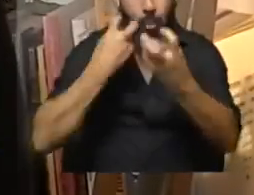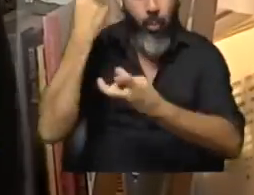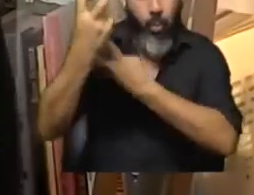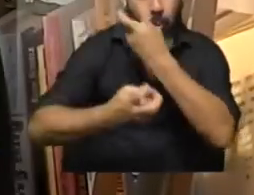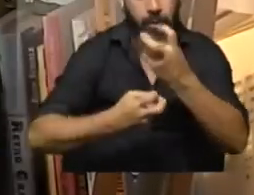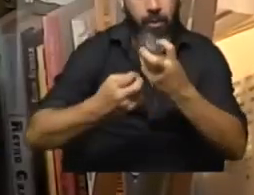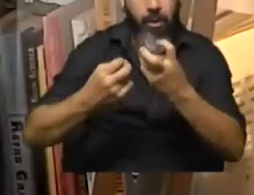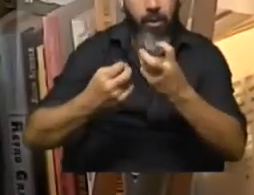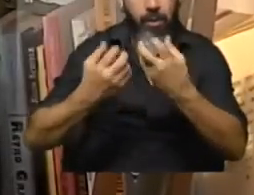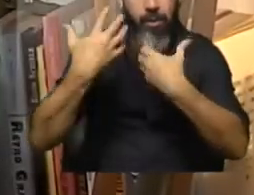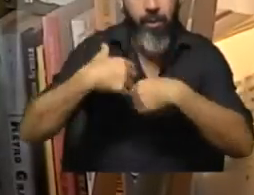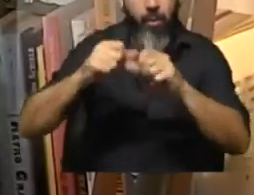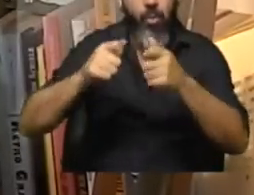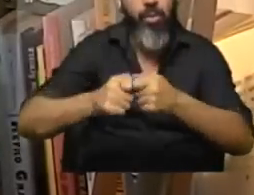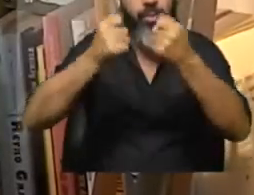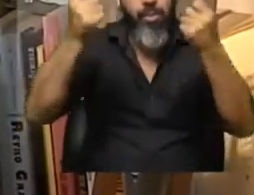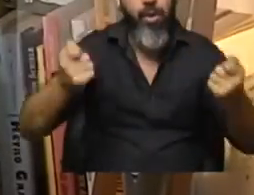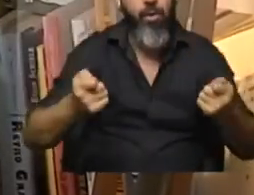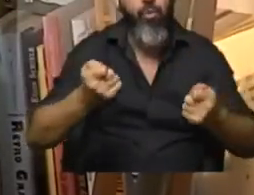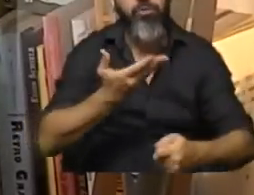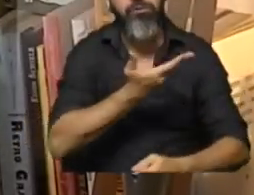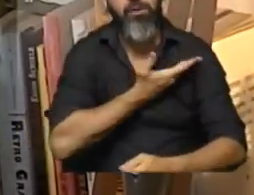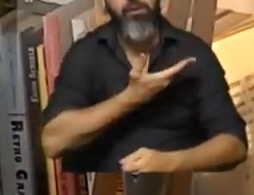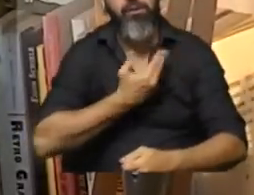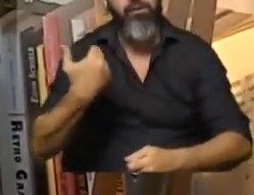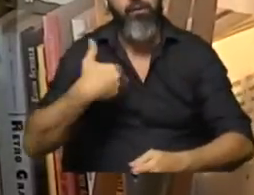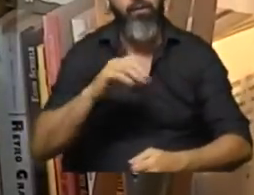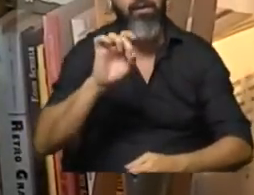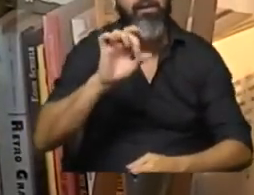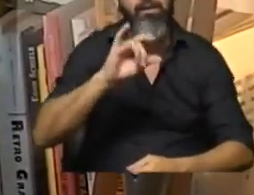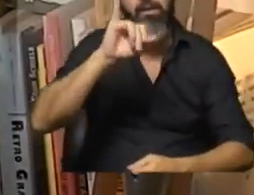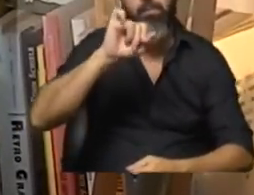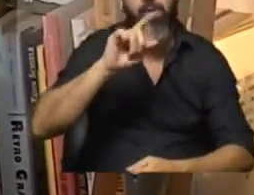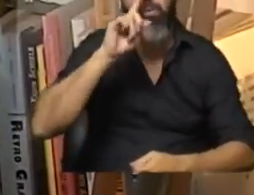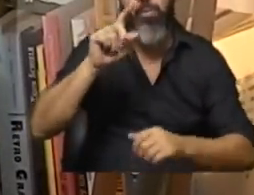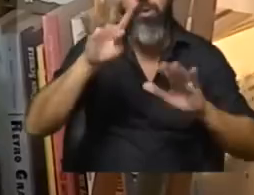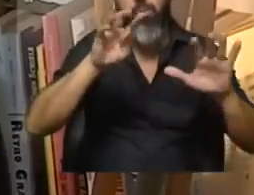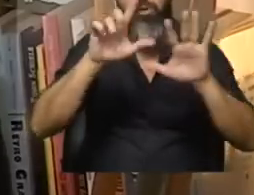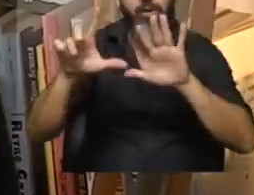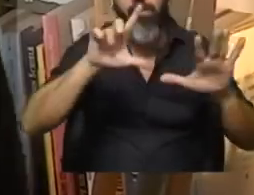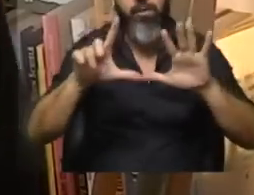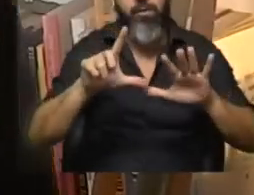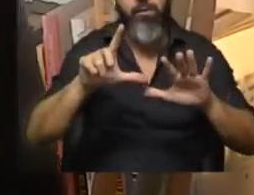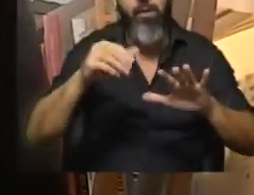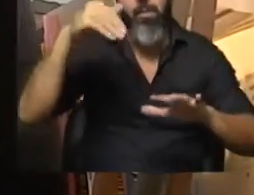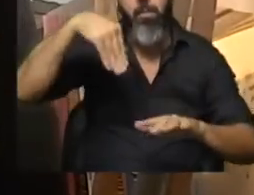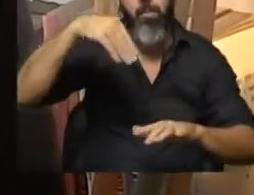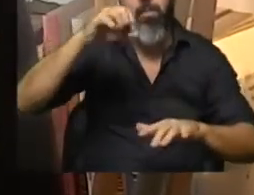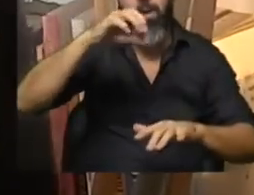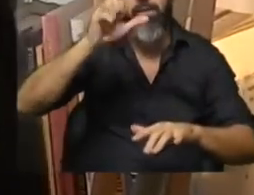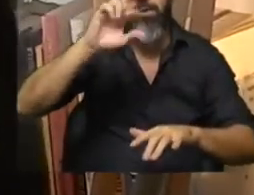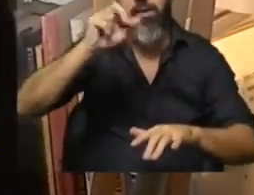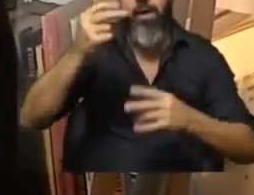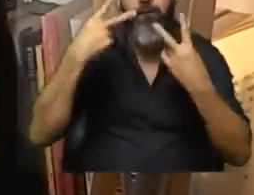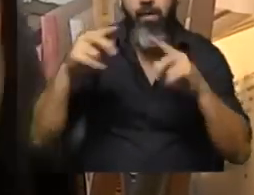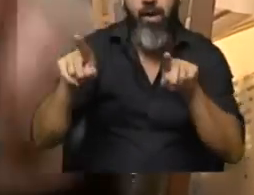logré dar con un diario de Santa Fe que es del 15 de mayo al 77 en el que está documentado temacera viaja de Buenos Aires a